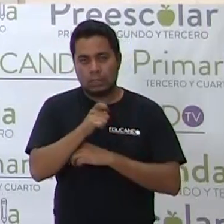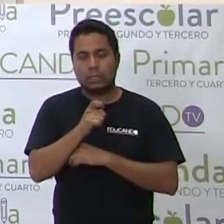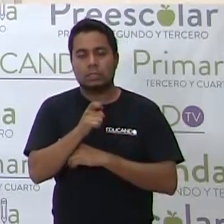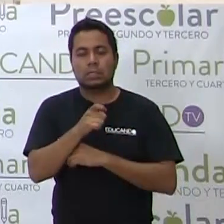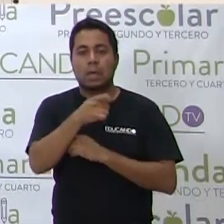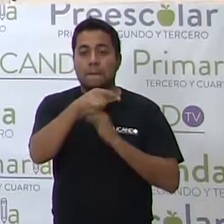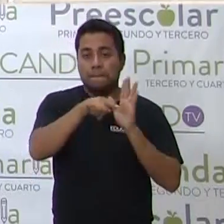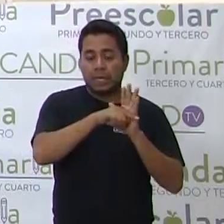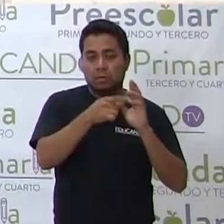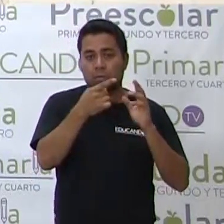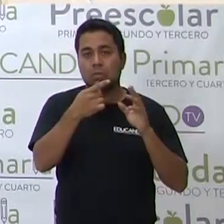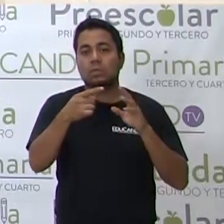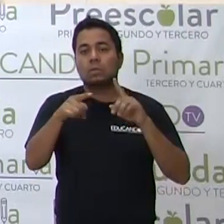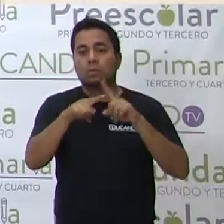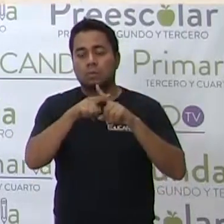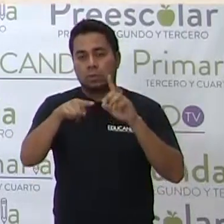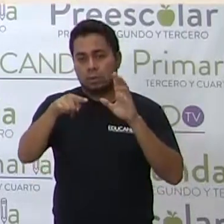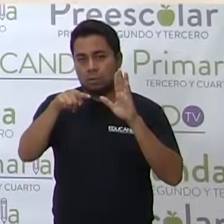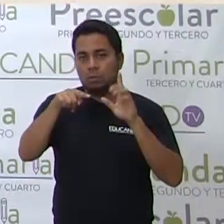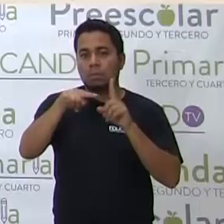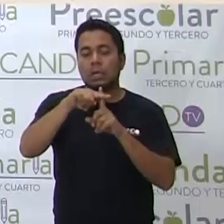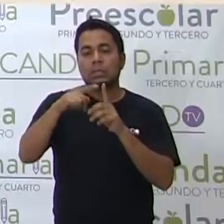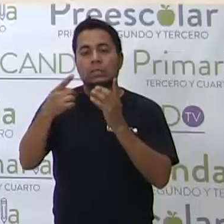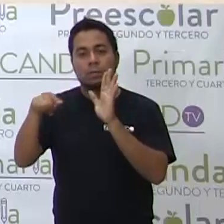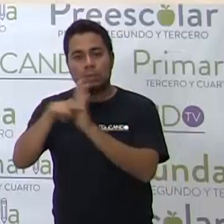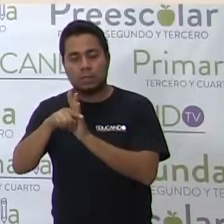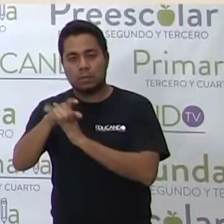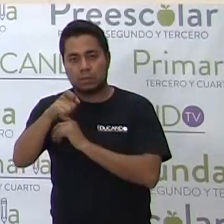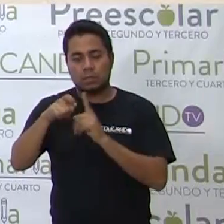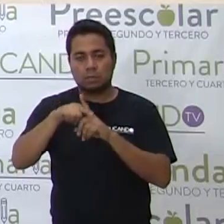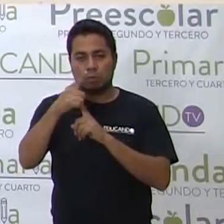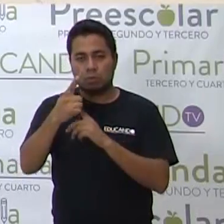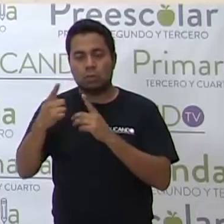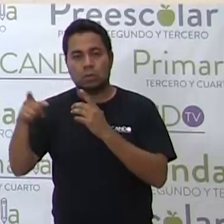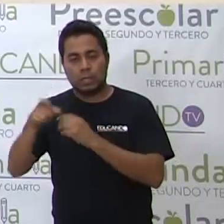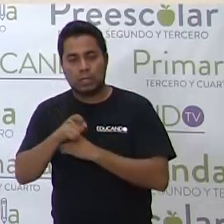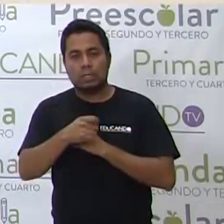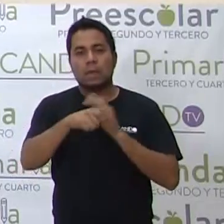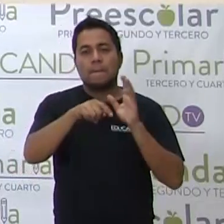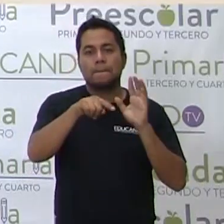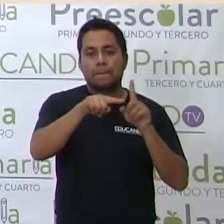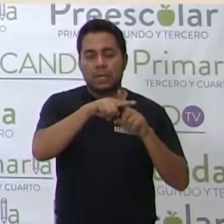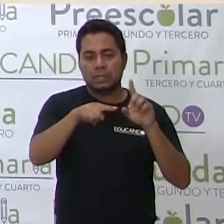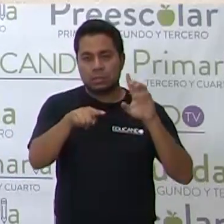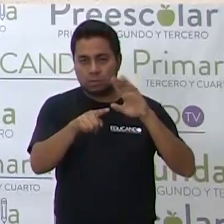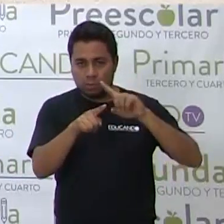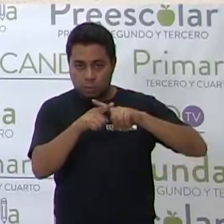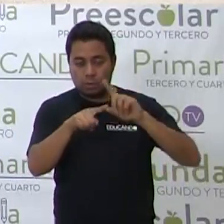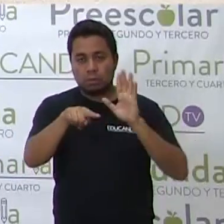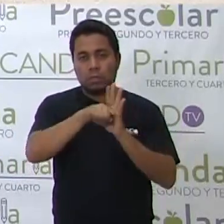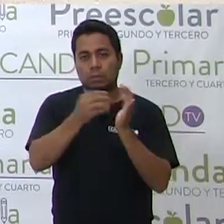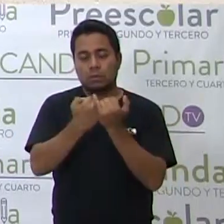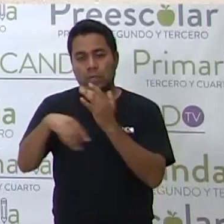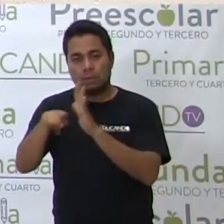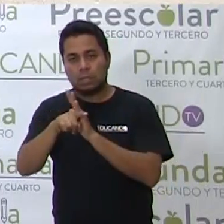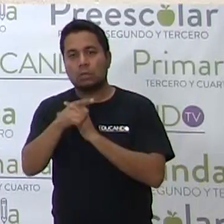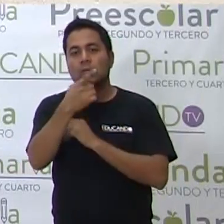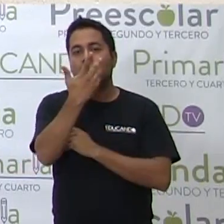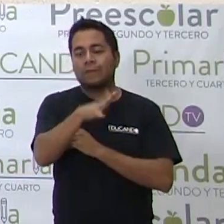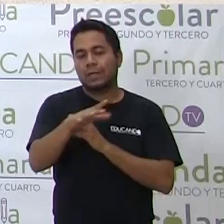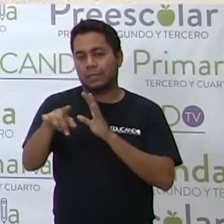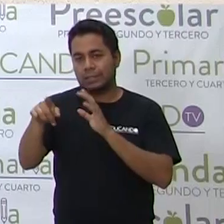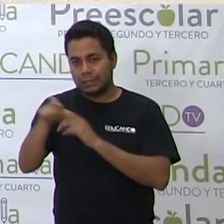más da menos x * 1 x má por menos da men x * 10 10x